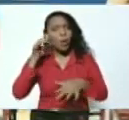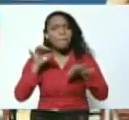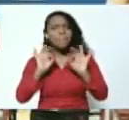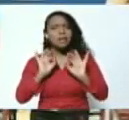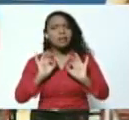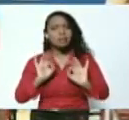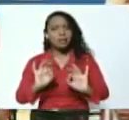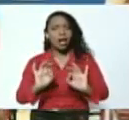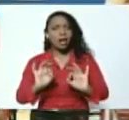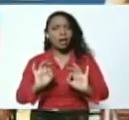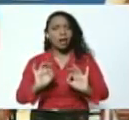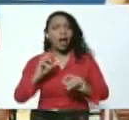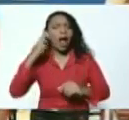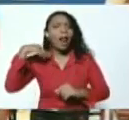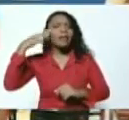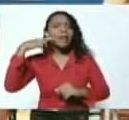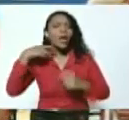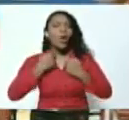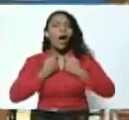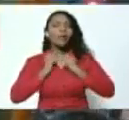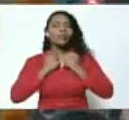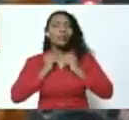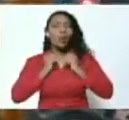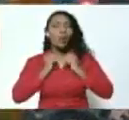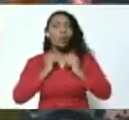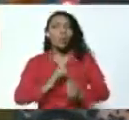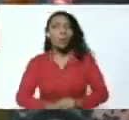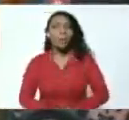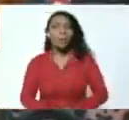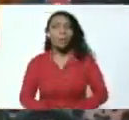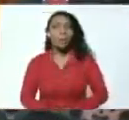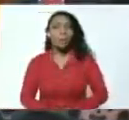especialmente al negro Aristóbulo.